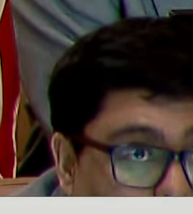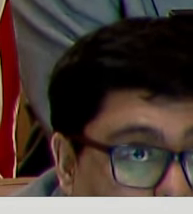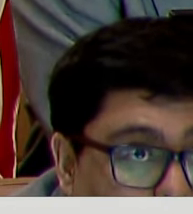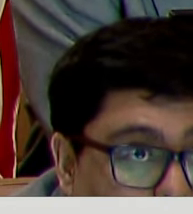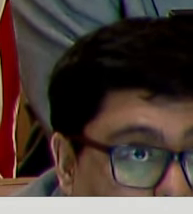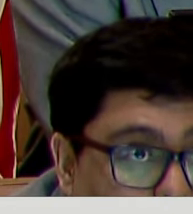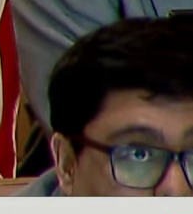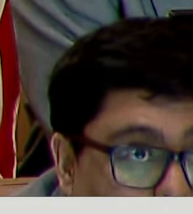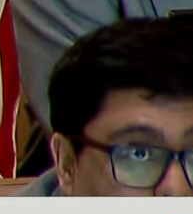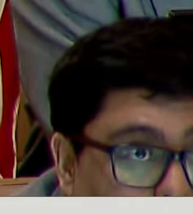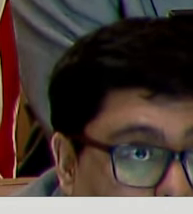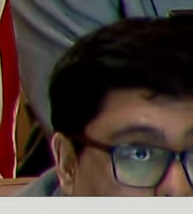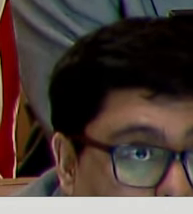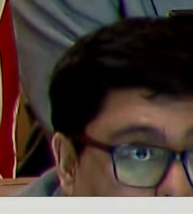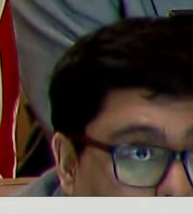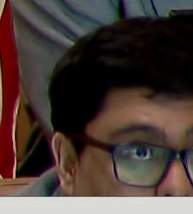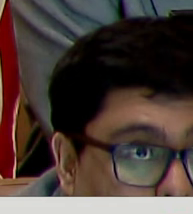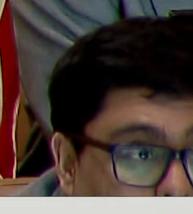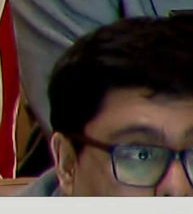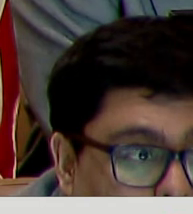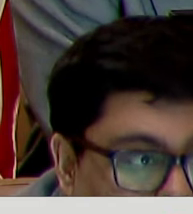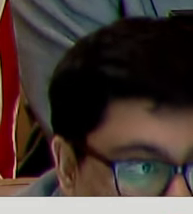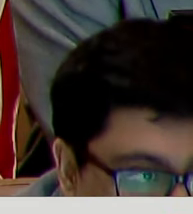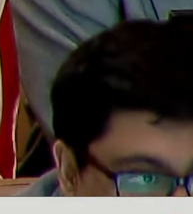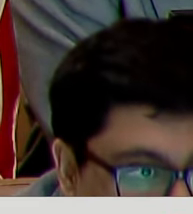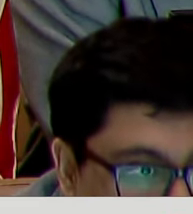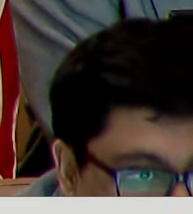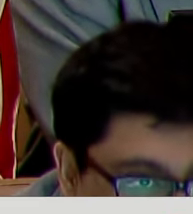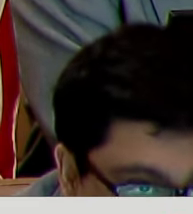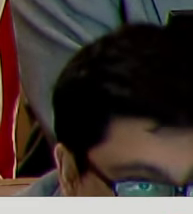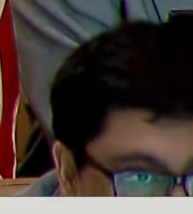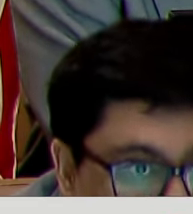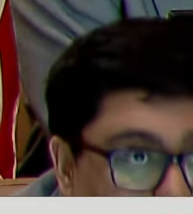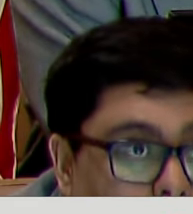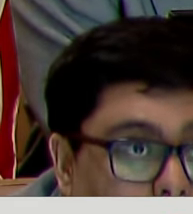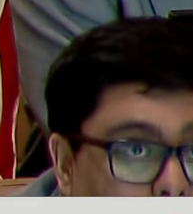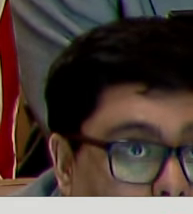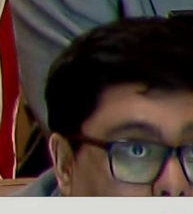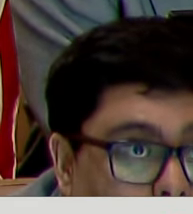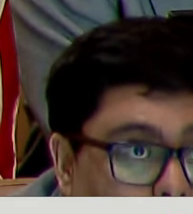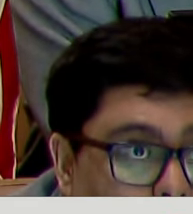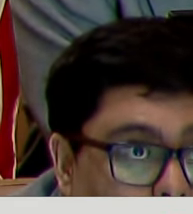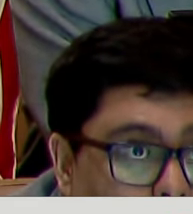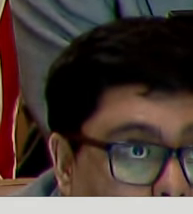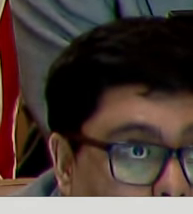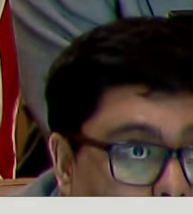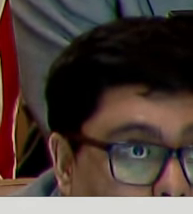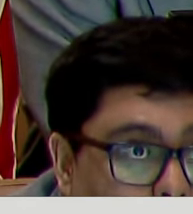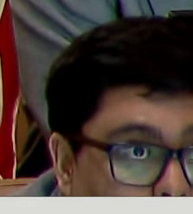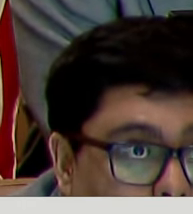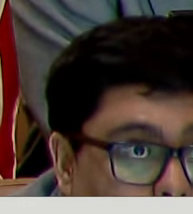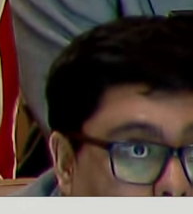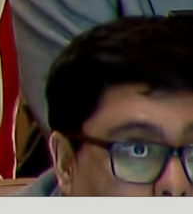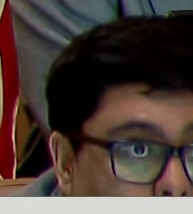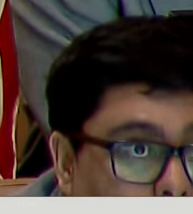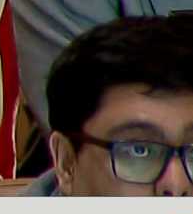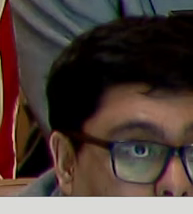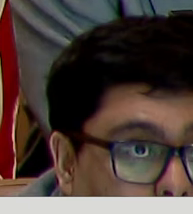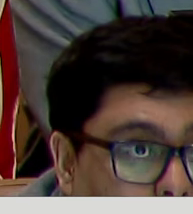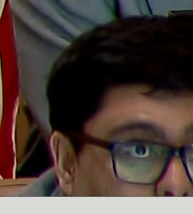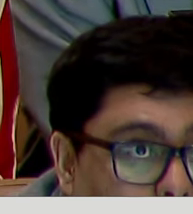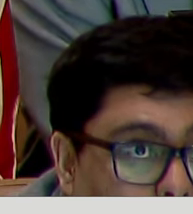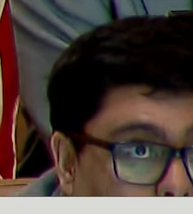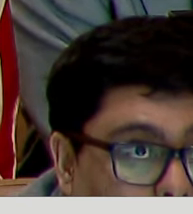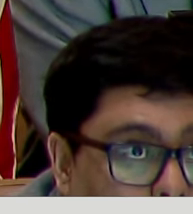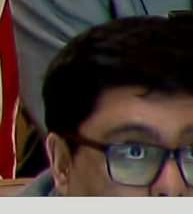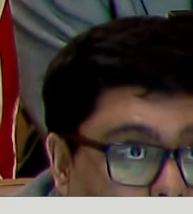legal presu custodia se oficia el Ministerio de Justicia para que informe a qué ministro jueces investigadores de causa de derecho humano el servicio médico legal comunicó la posición de aquella